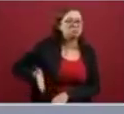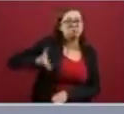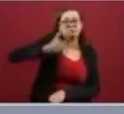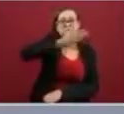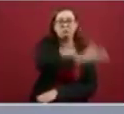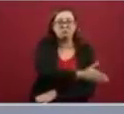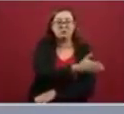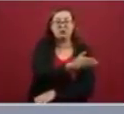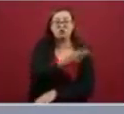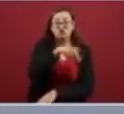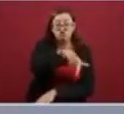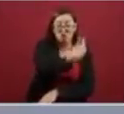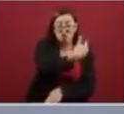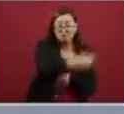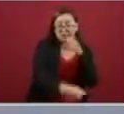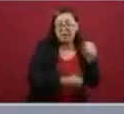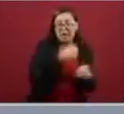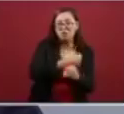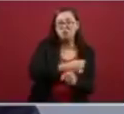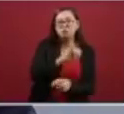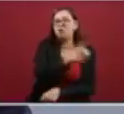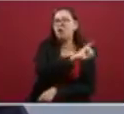dos administraciones.